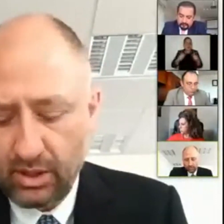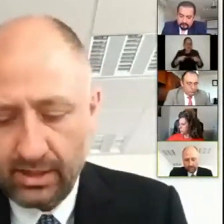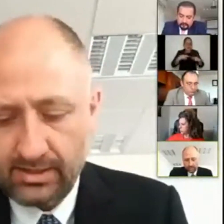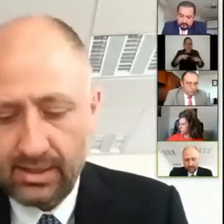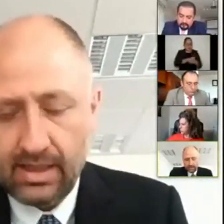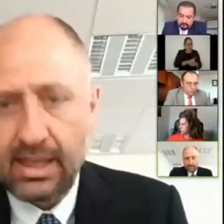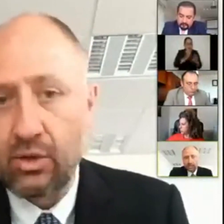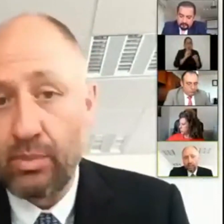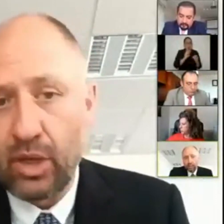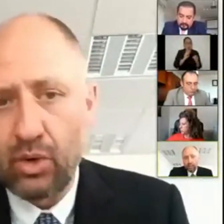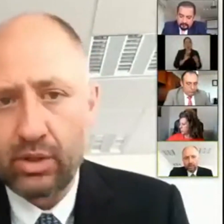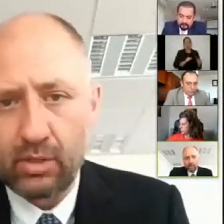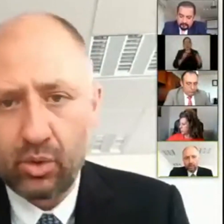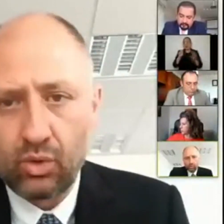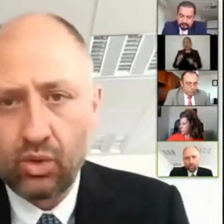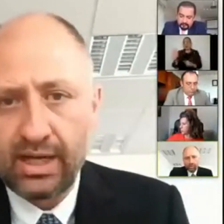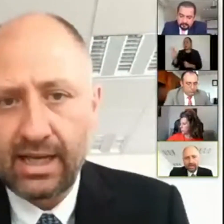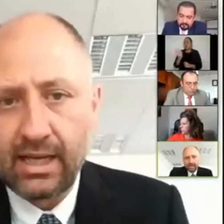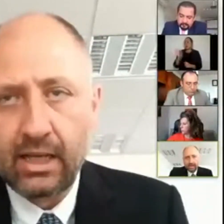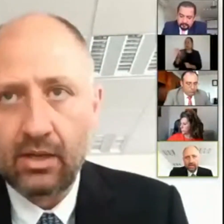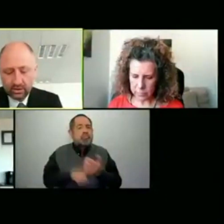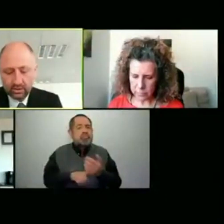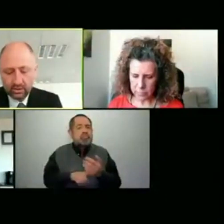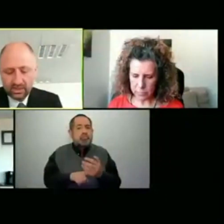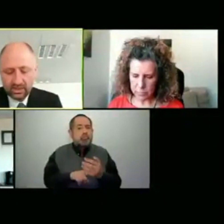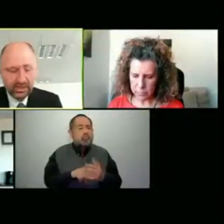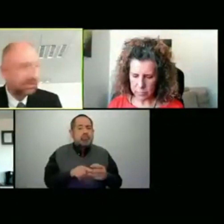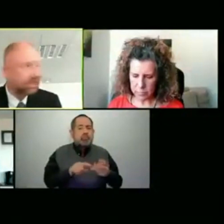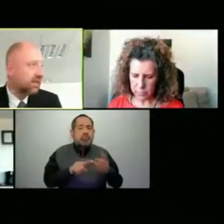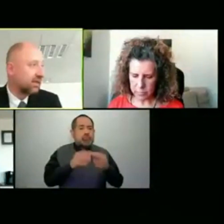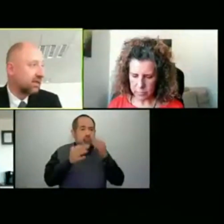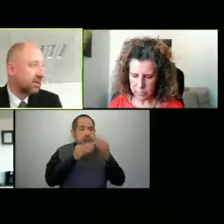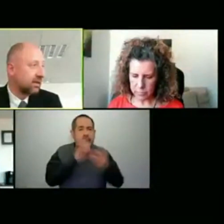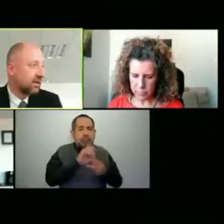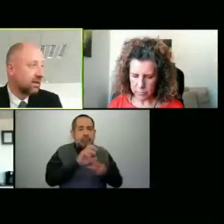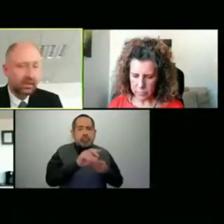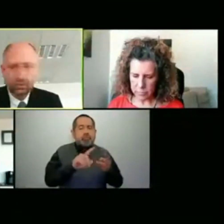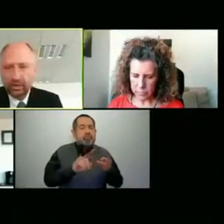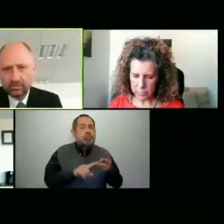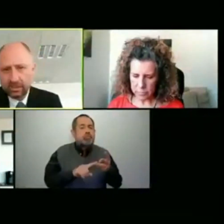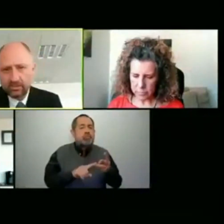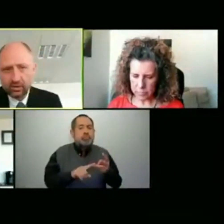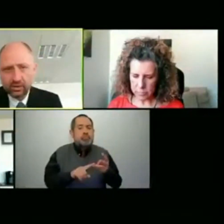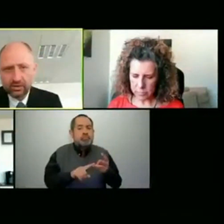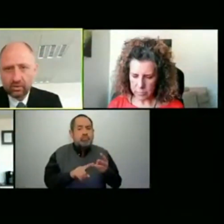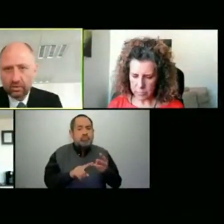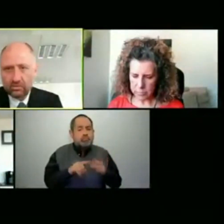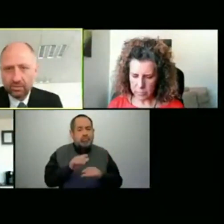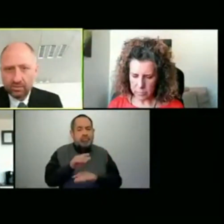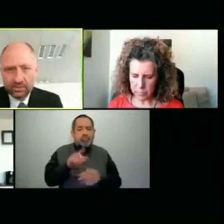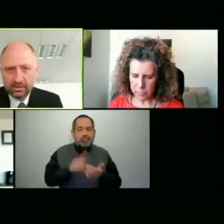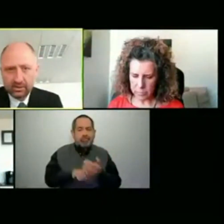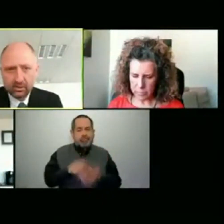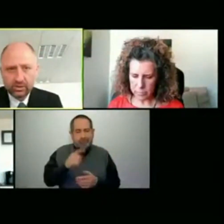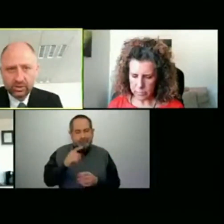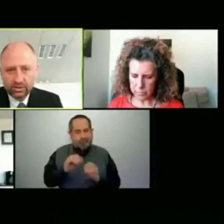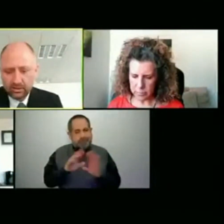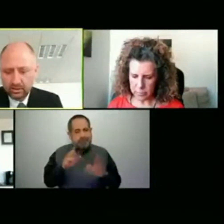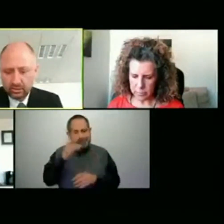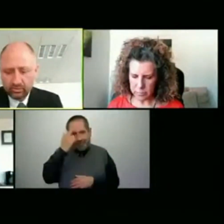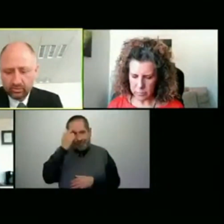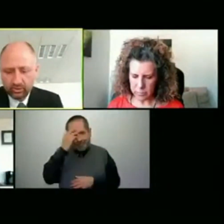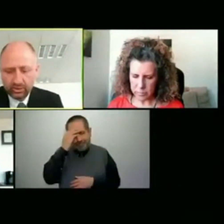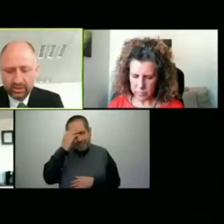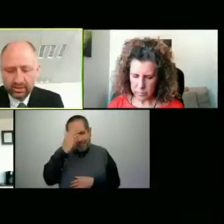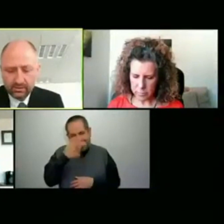que este procedimiento fue promovido por los partidos políticos Acción Nacional de la Revolución Democrática y